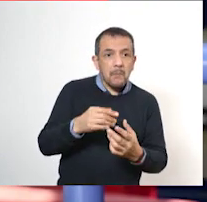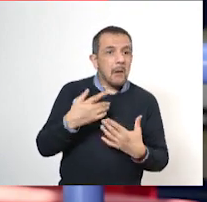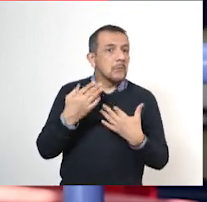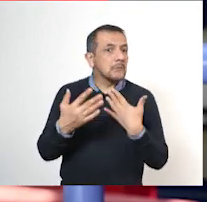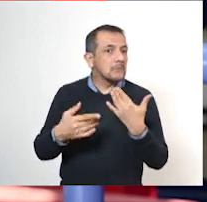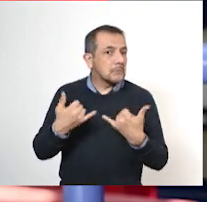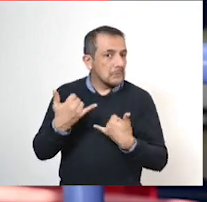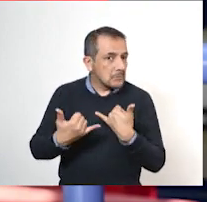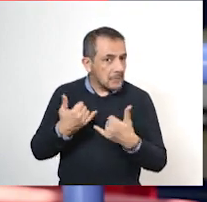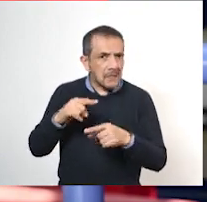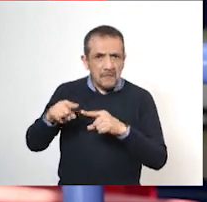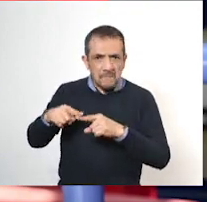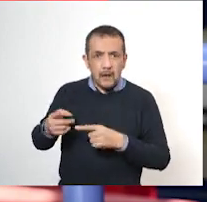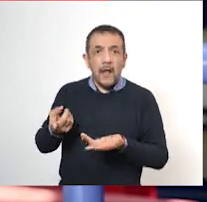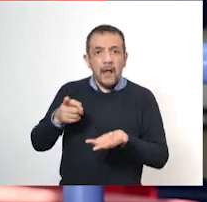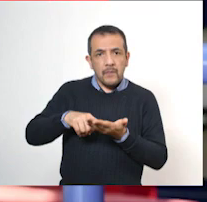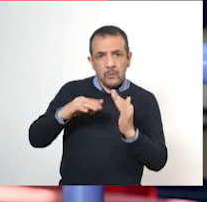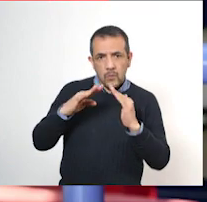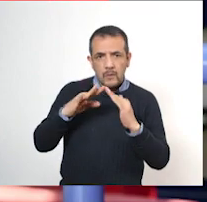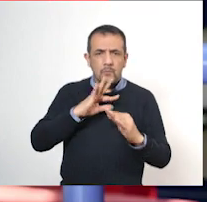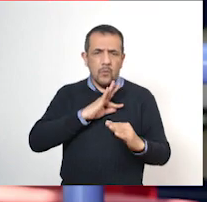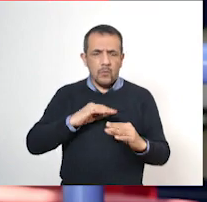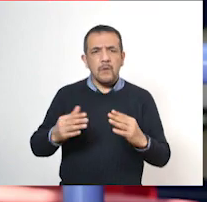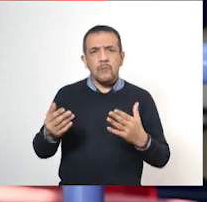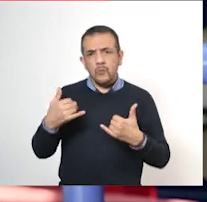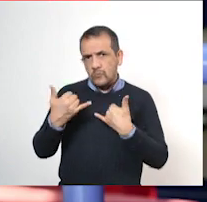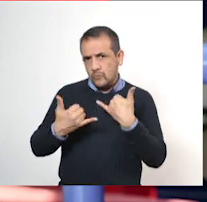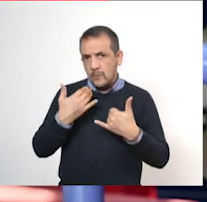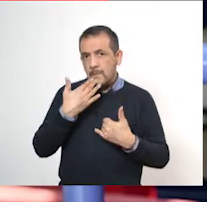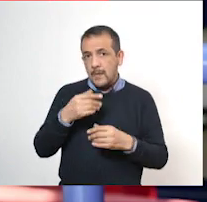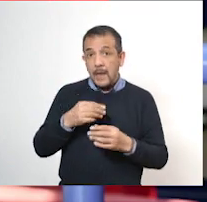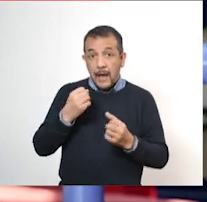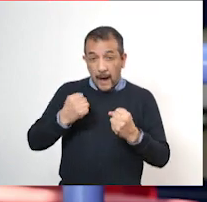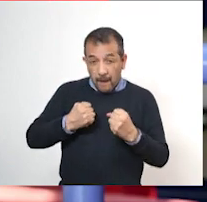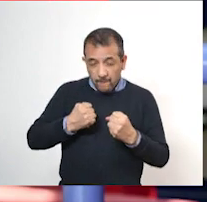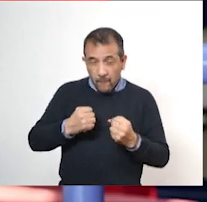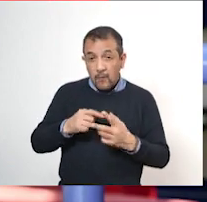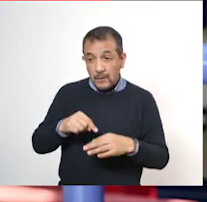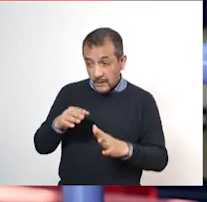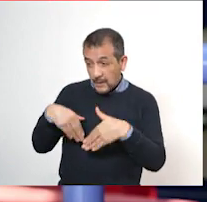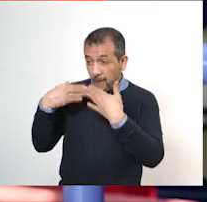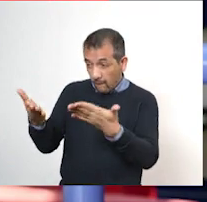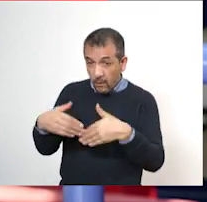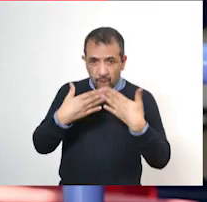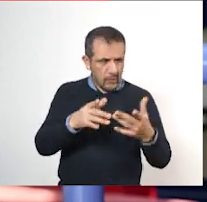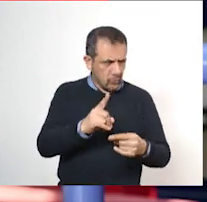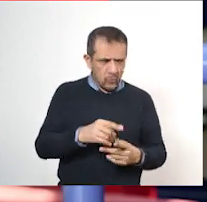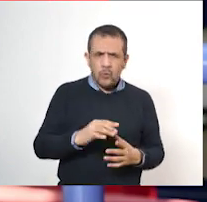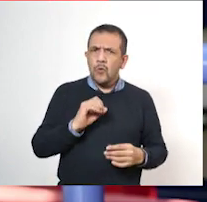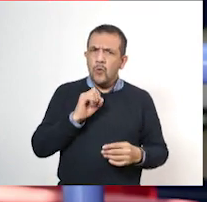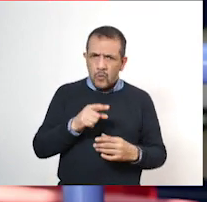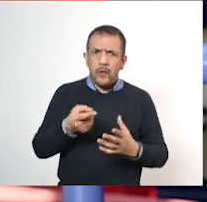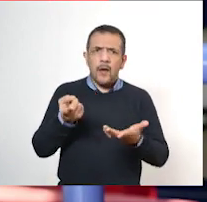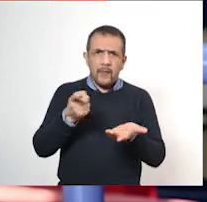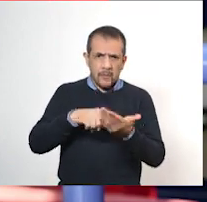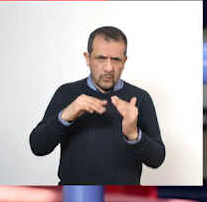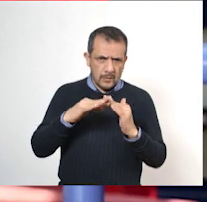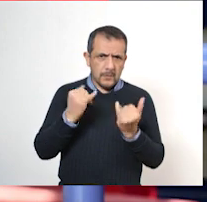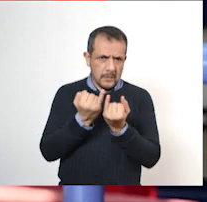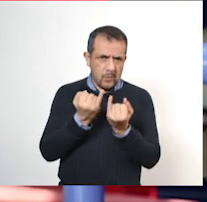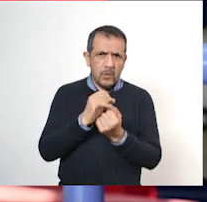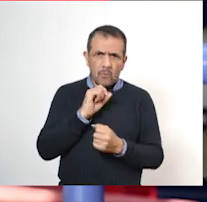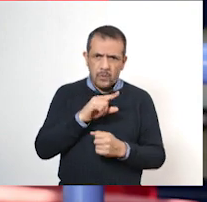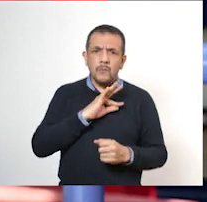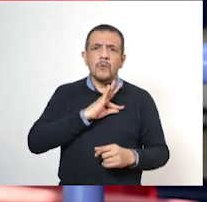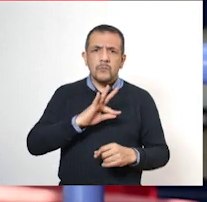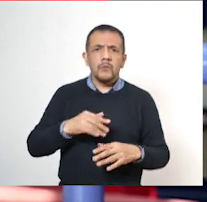familia, o se pueden hacer muchas actividades dentro de casa, no necesariamente tiene que ser en instalaciones ni deportes organizados, que nos